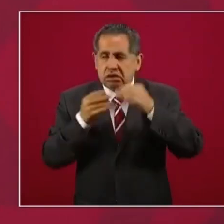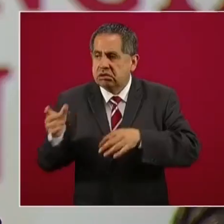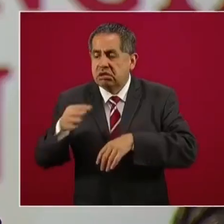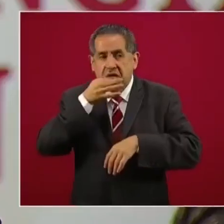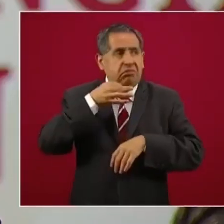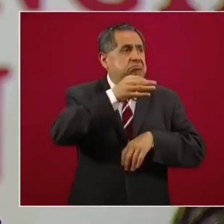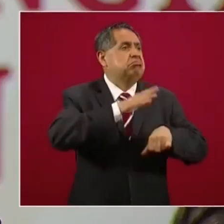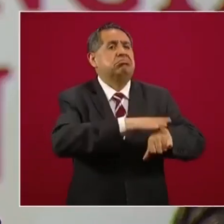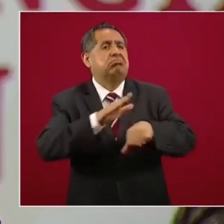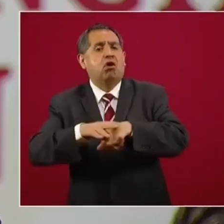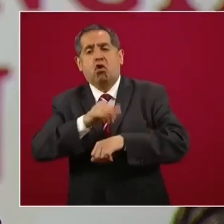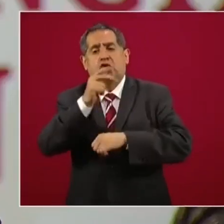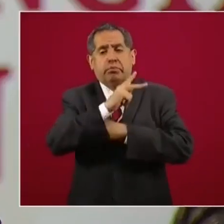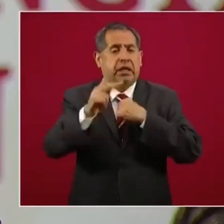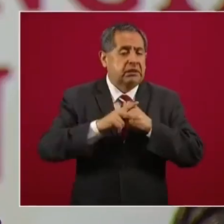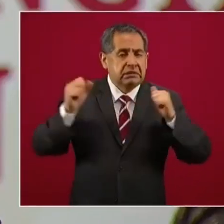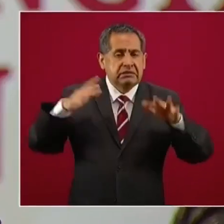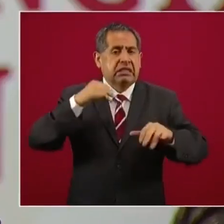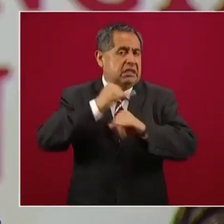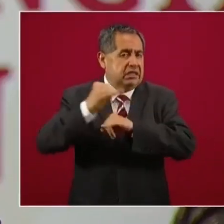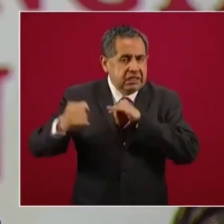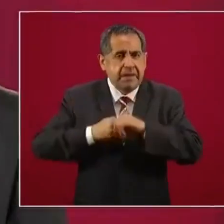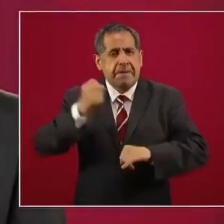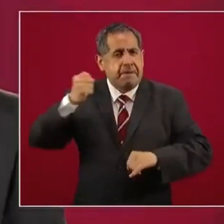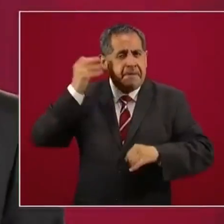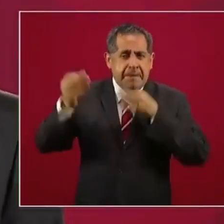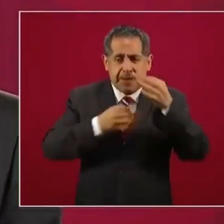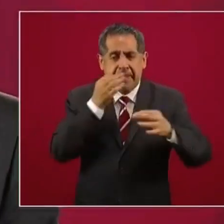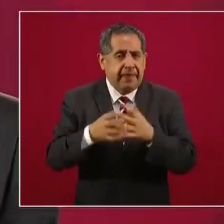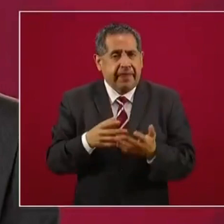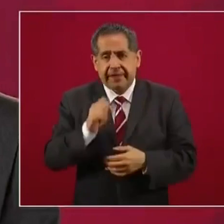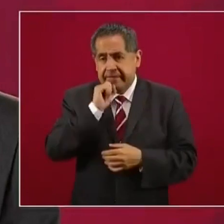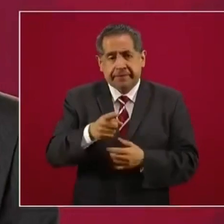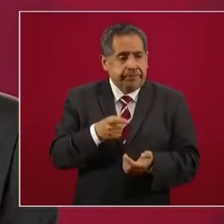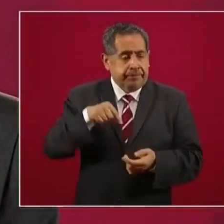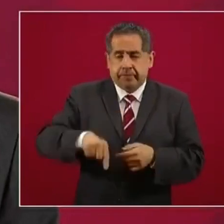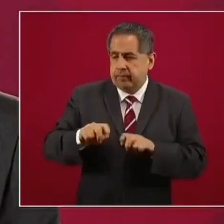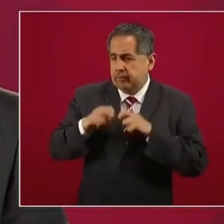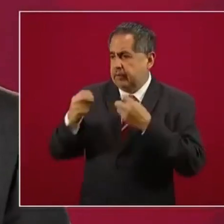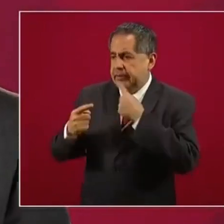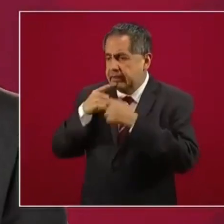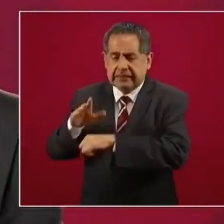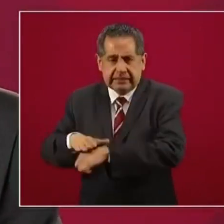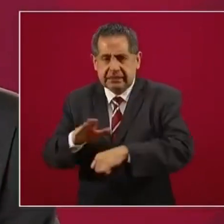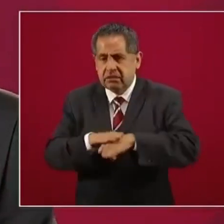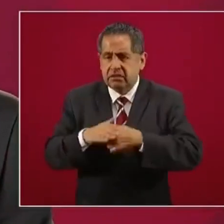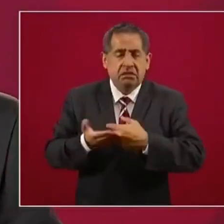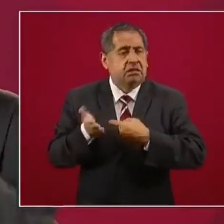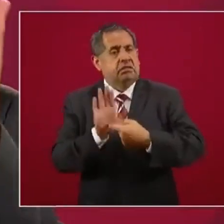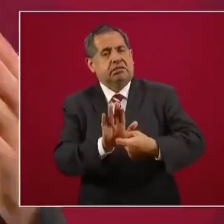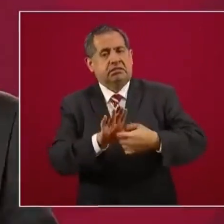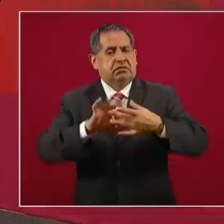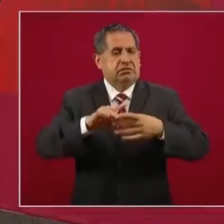de otras naciones en los foros internacionales, nos lo dice al interior del gabinete y lo presenta en